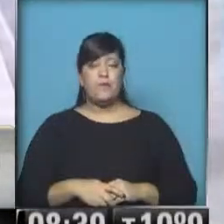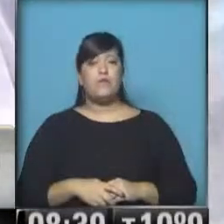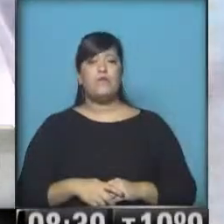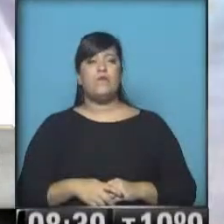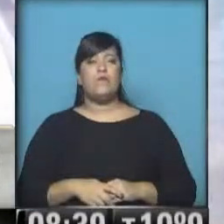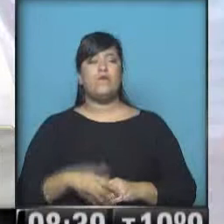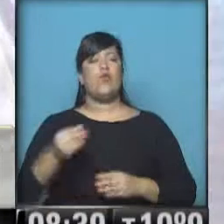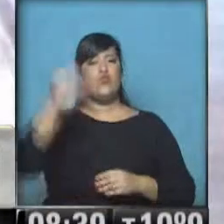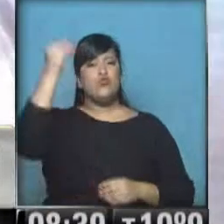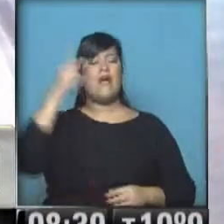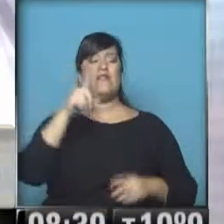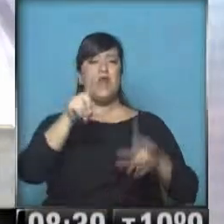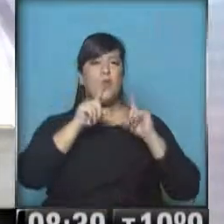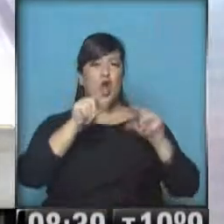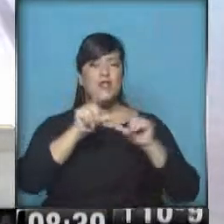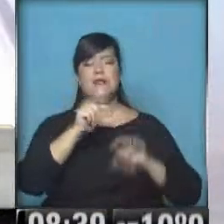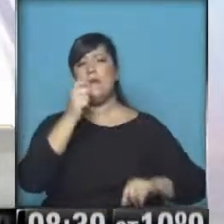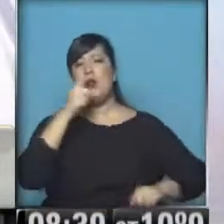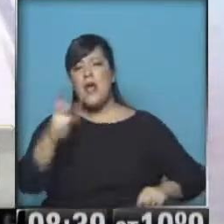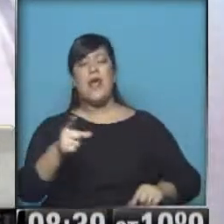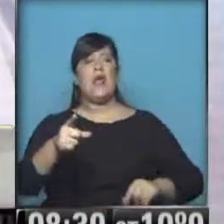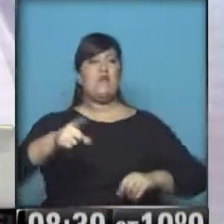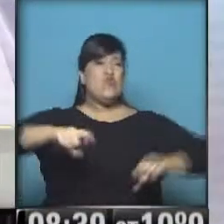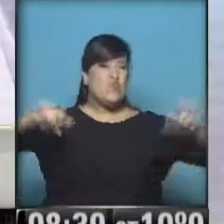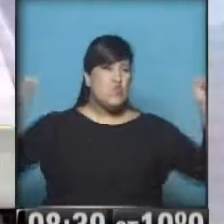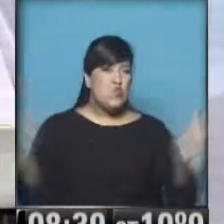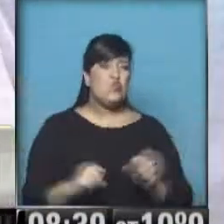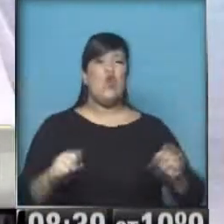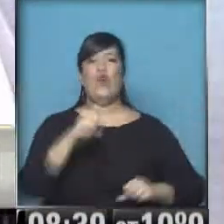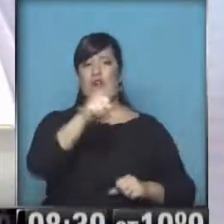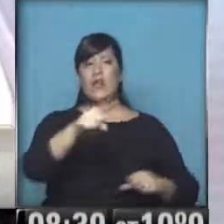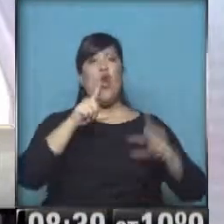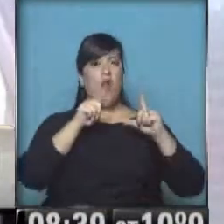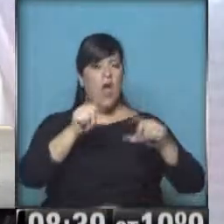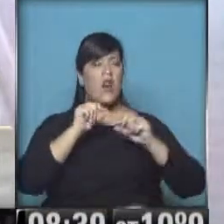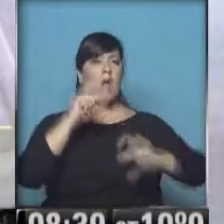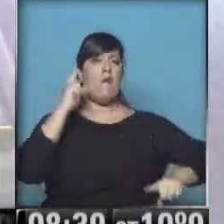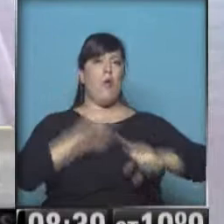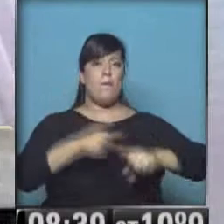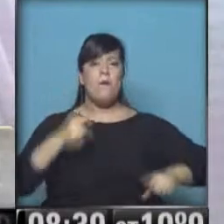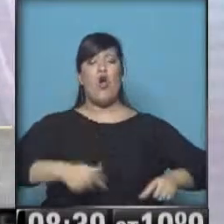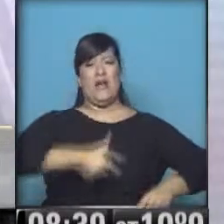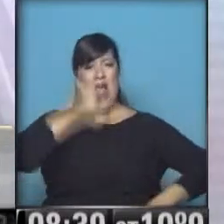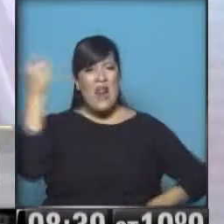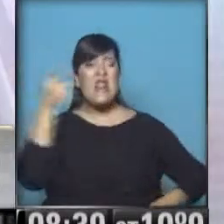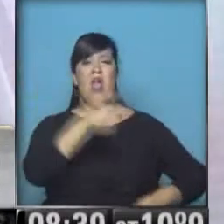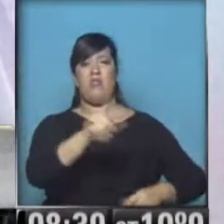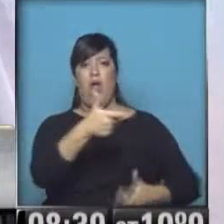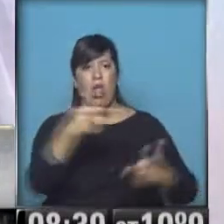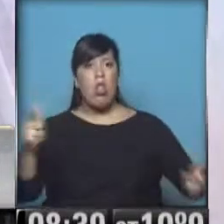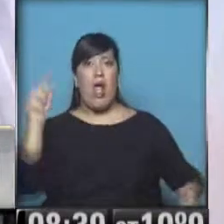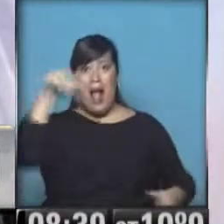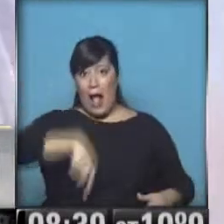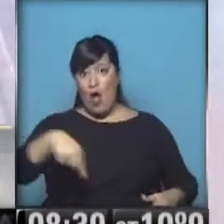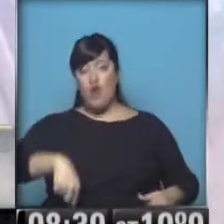cubriendo protestas en situaciones, por ejemplo, inviernos muy crudos en los cuales reclamaban por calefacción que no se daba. Ahora